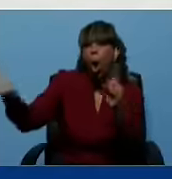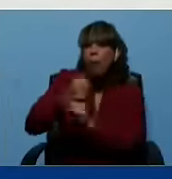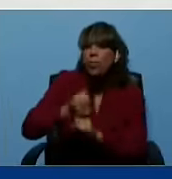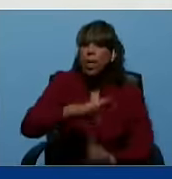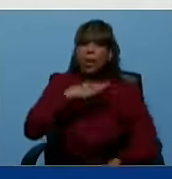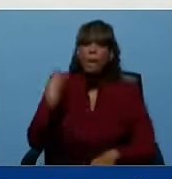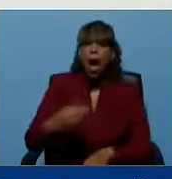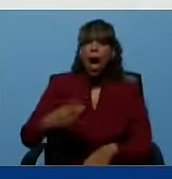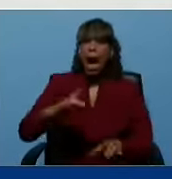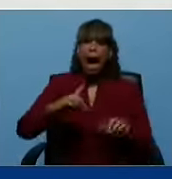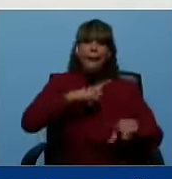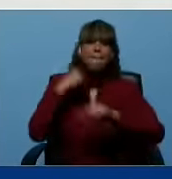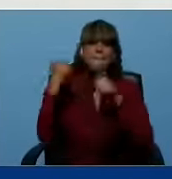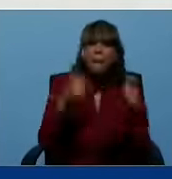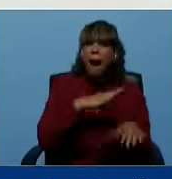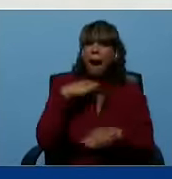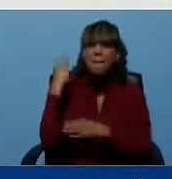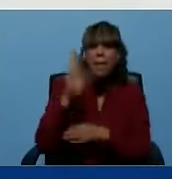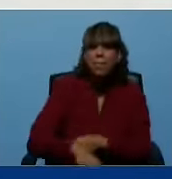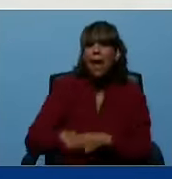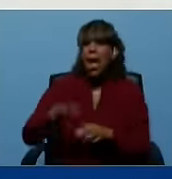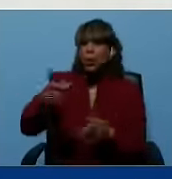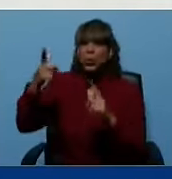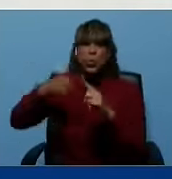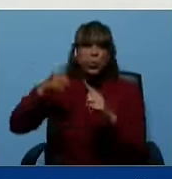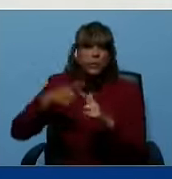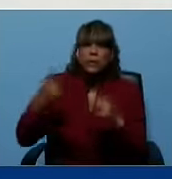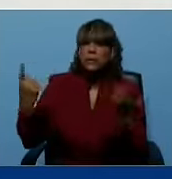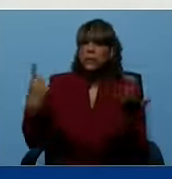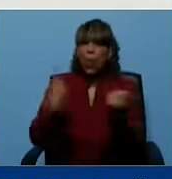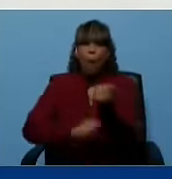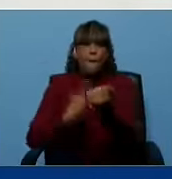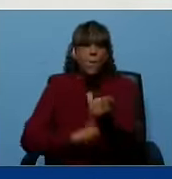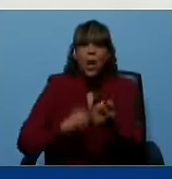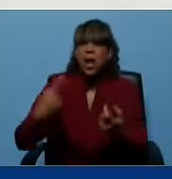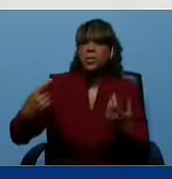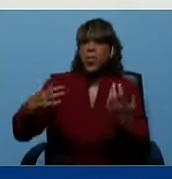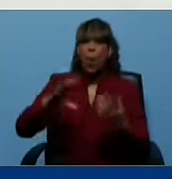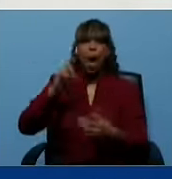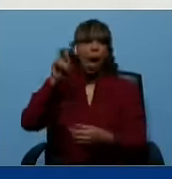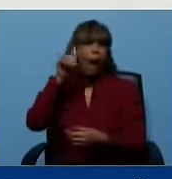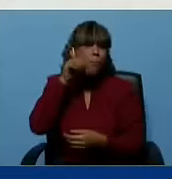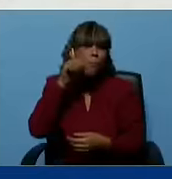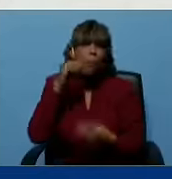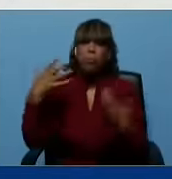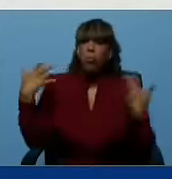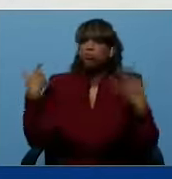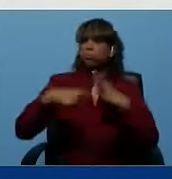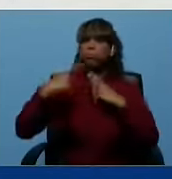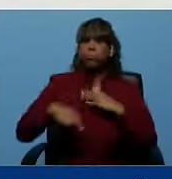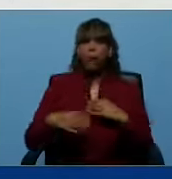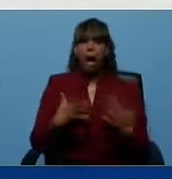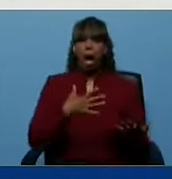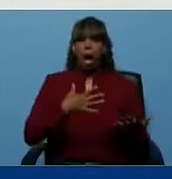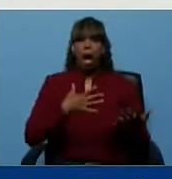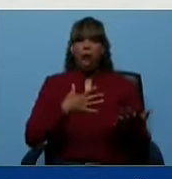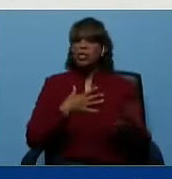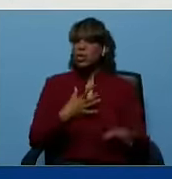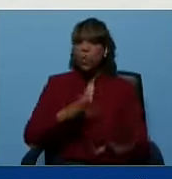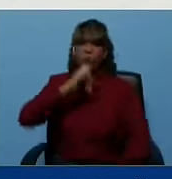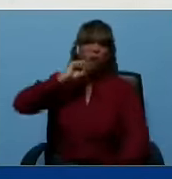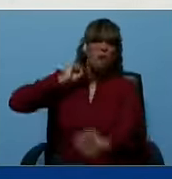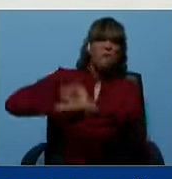a tu tío, a tu primo, a tu hijo, a tu abuela, a tu bisabuelo. Si tú no te pronuncias contra